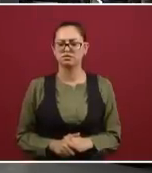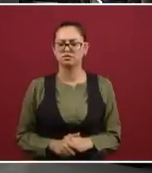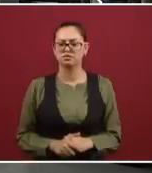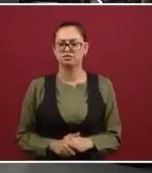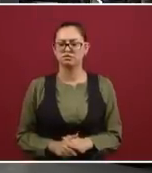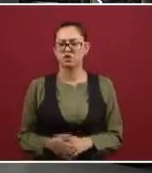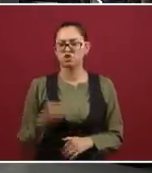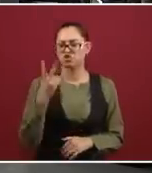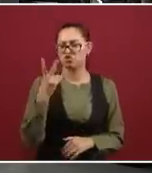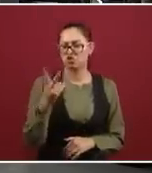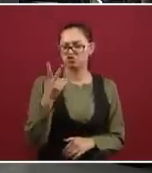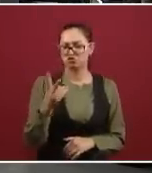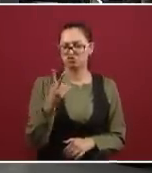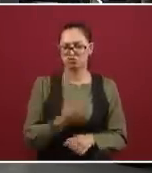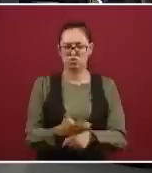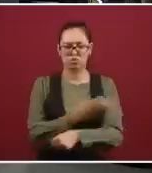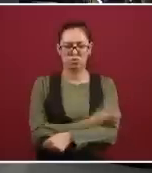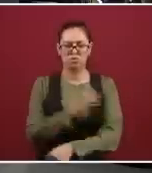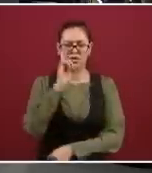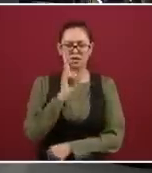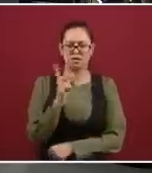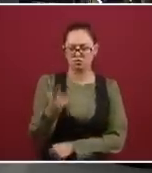Dos compañeras, las dos que están ahí.